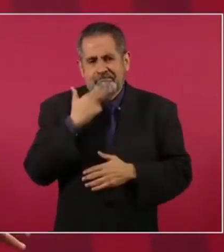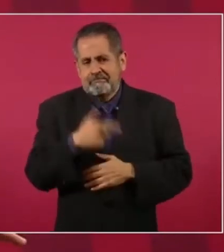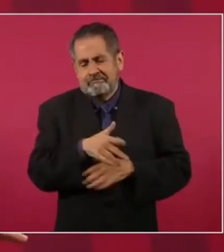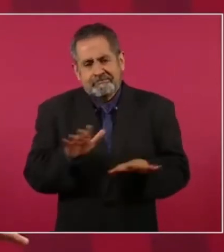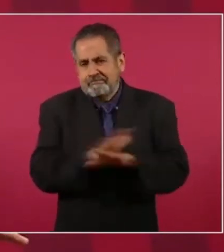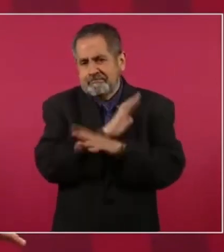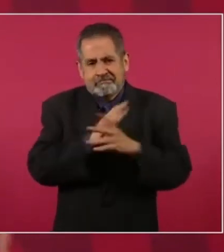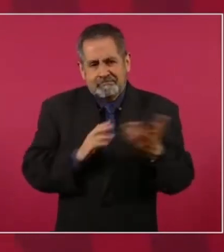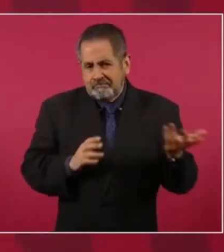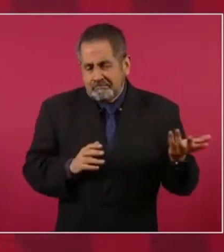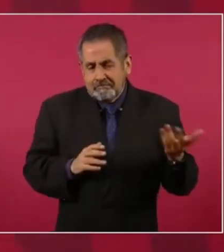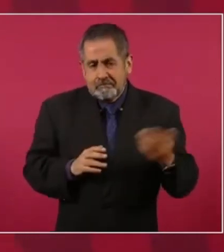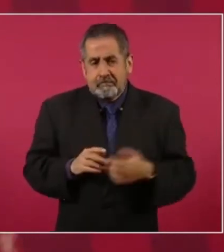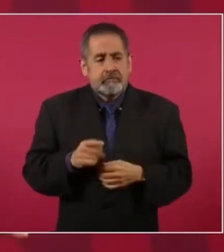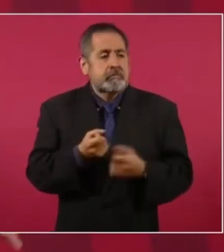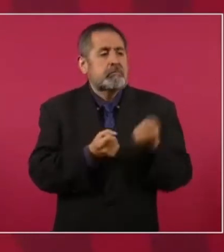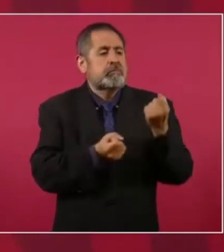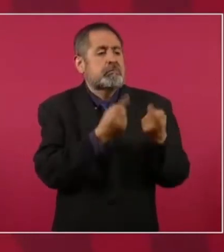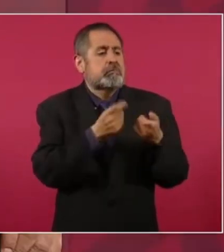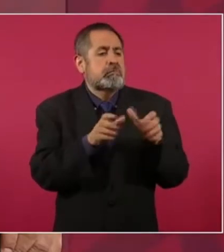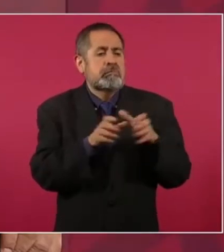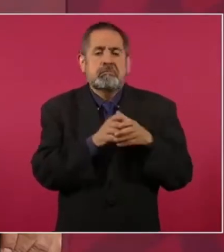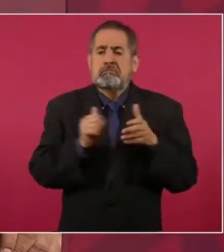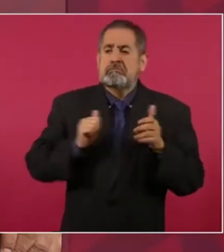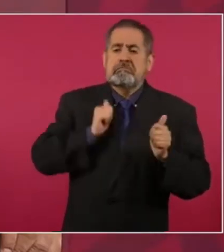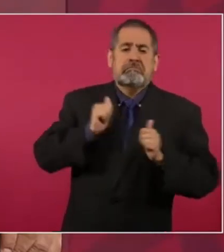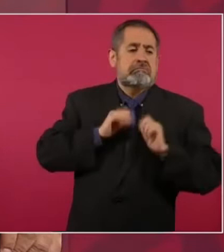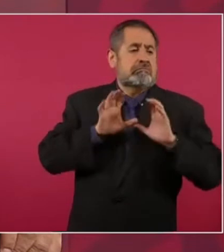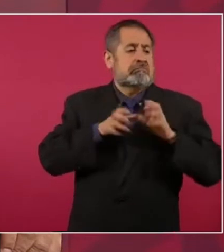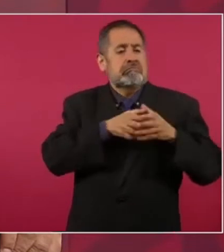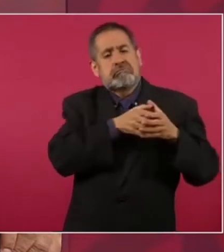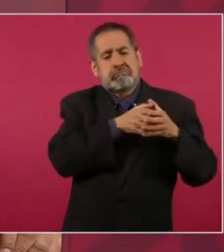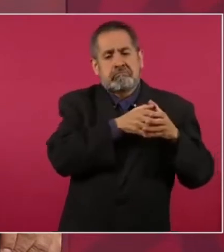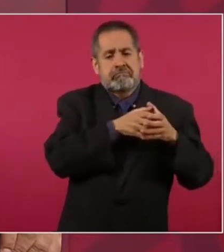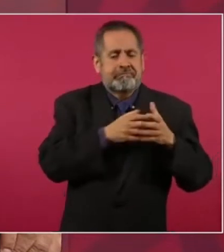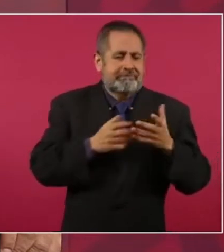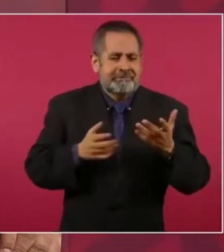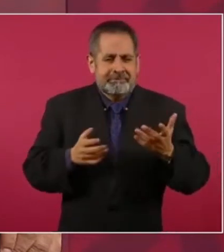nada más benefició a una minoría.